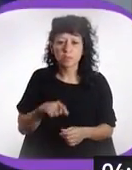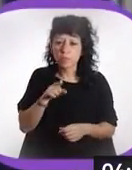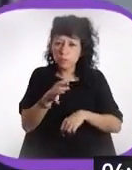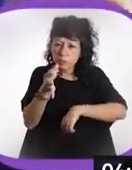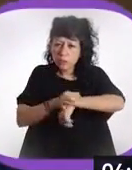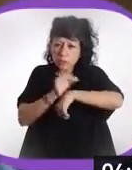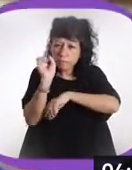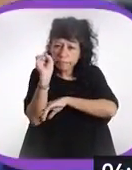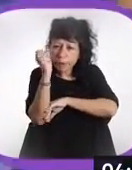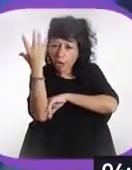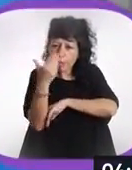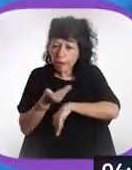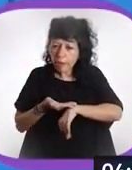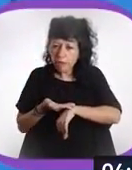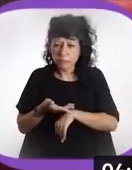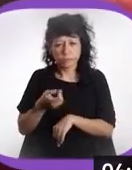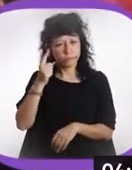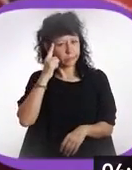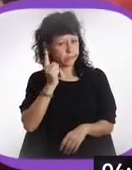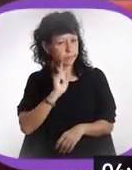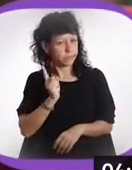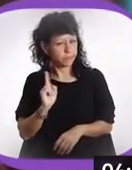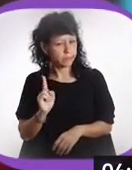reloj de Japón. Yo no lo creo.